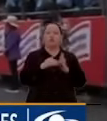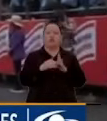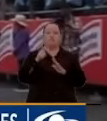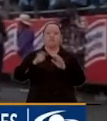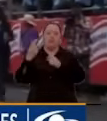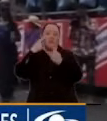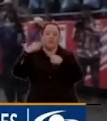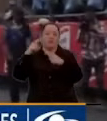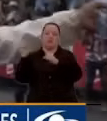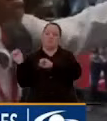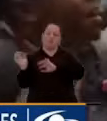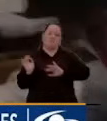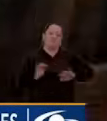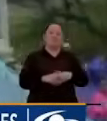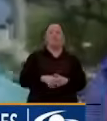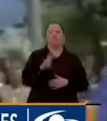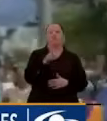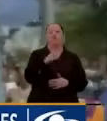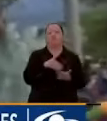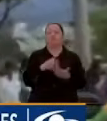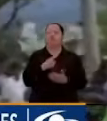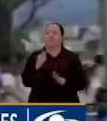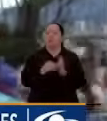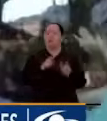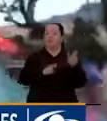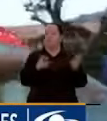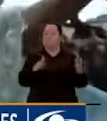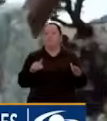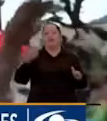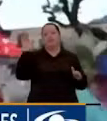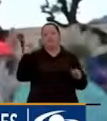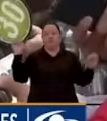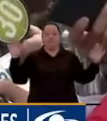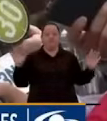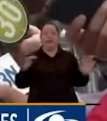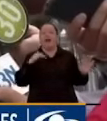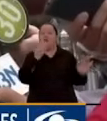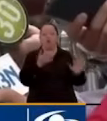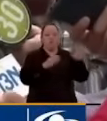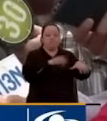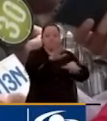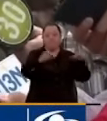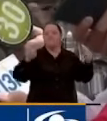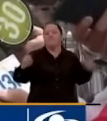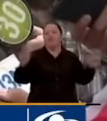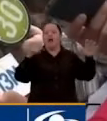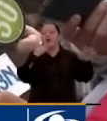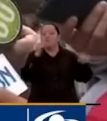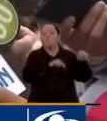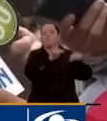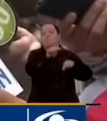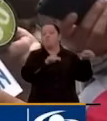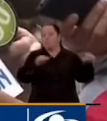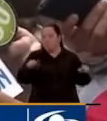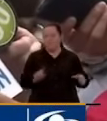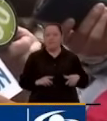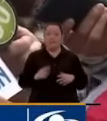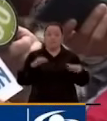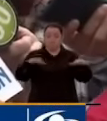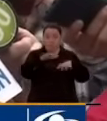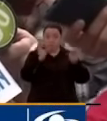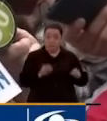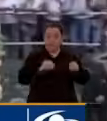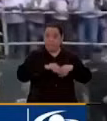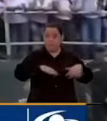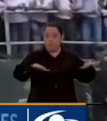turistas más de 2,100000 personas disfrutaron de alguno de los eventos de feria de las flores tuvimos más de 100 eventos